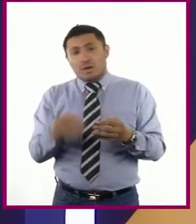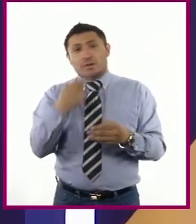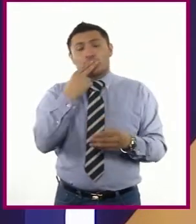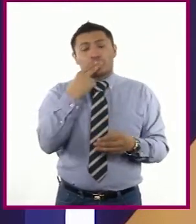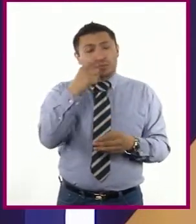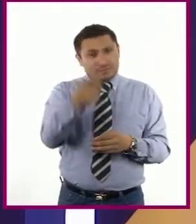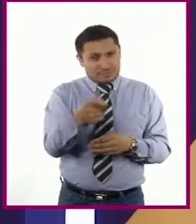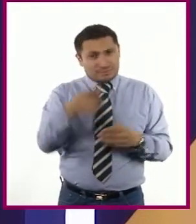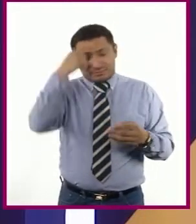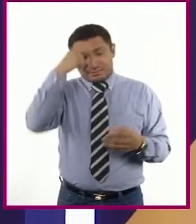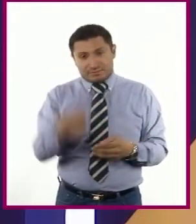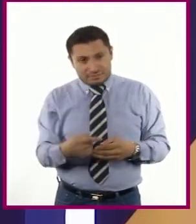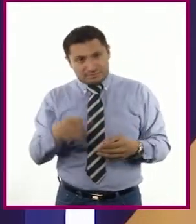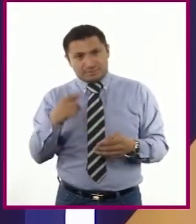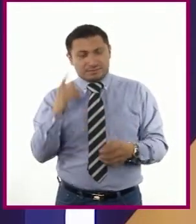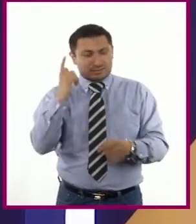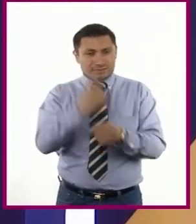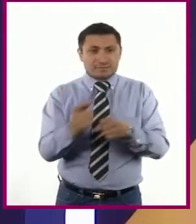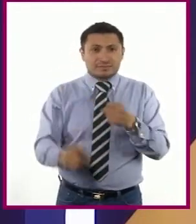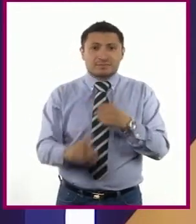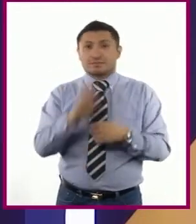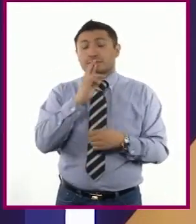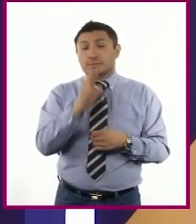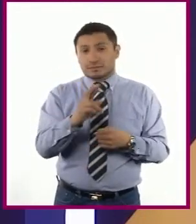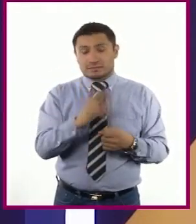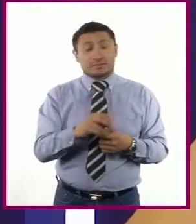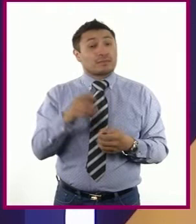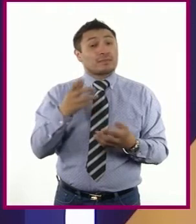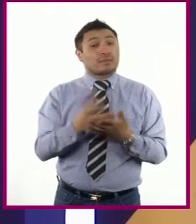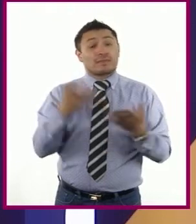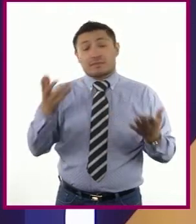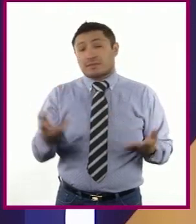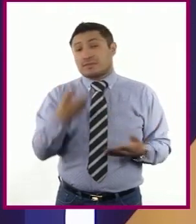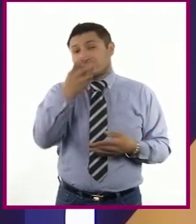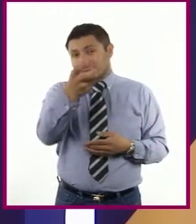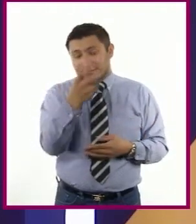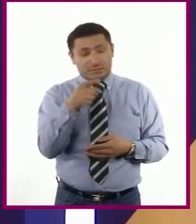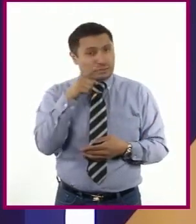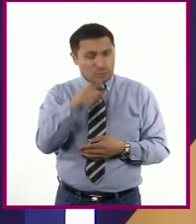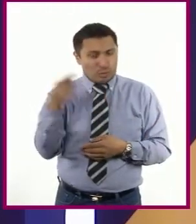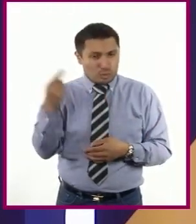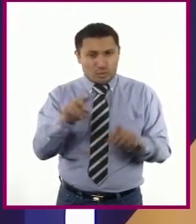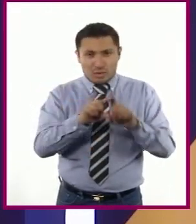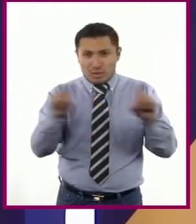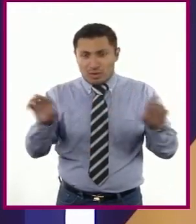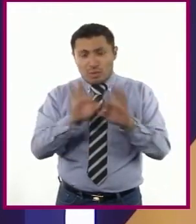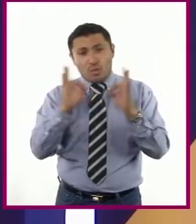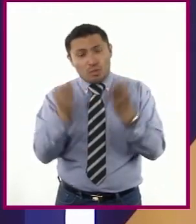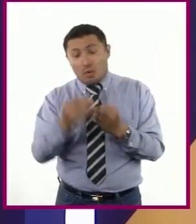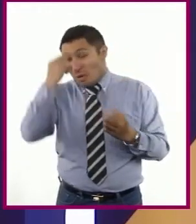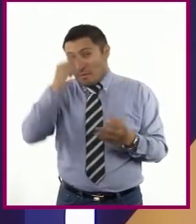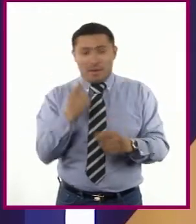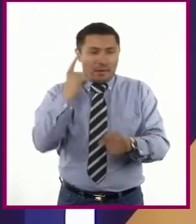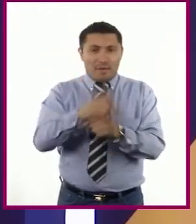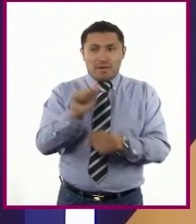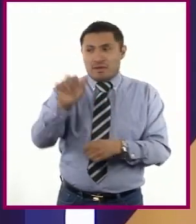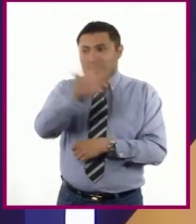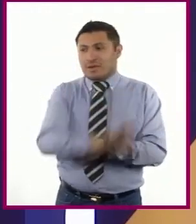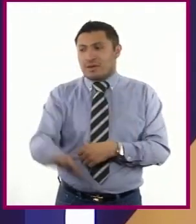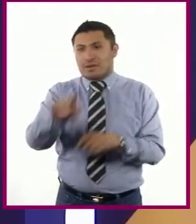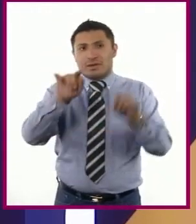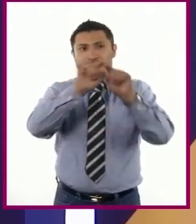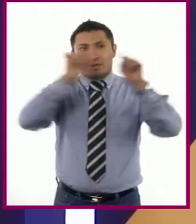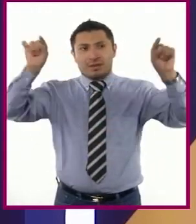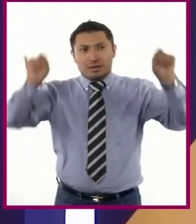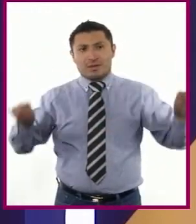permitirán encaminarnos hacia la solución. Por esto, requerimos las fórmulas para calcular el área de un rectángulo